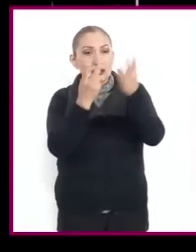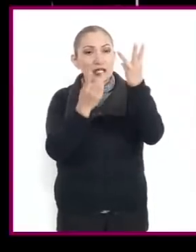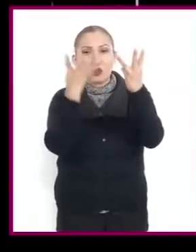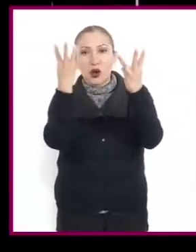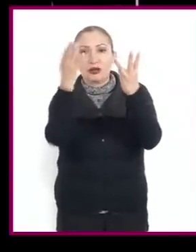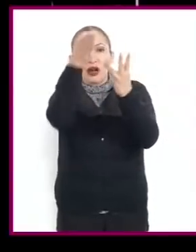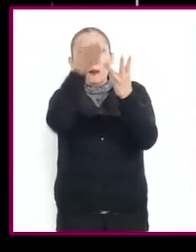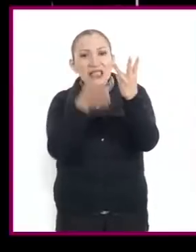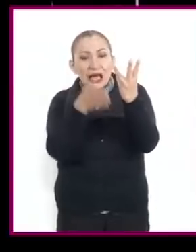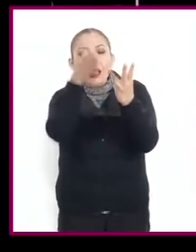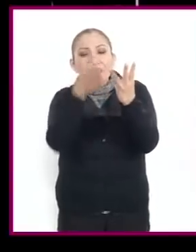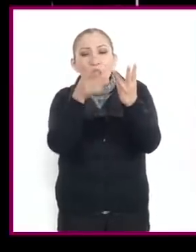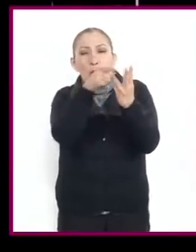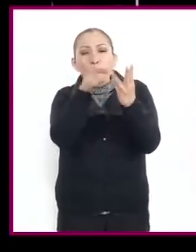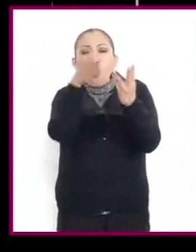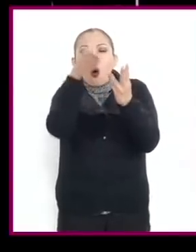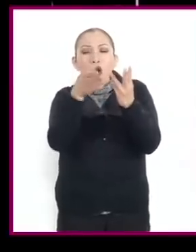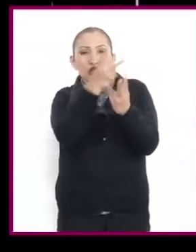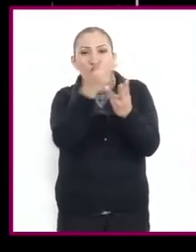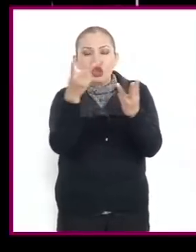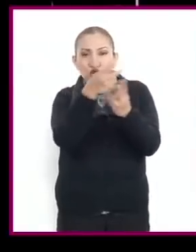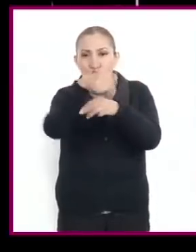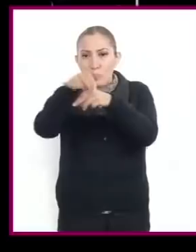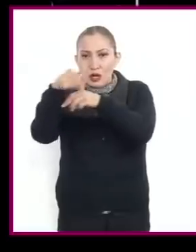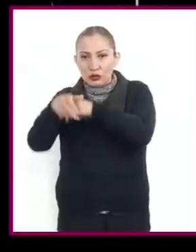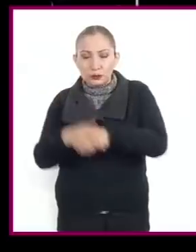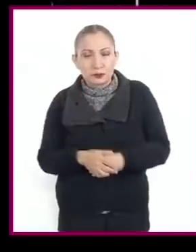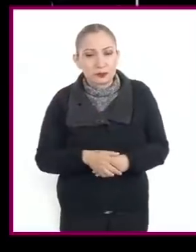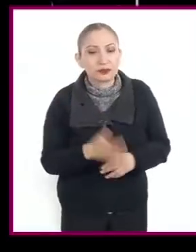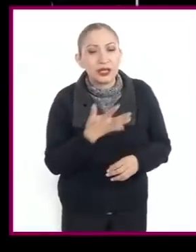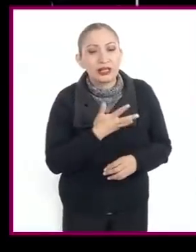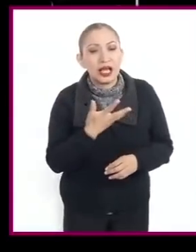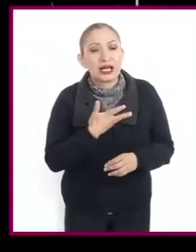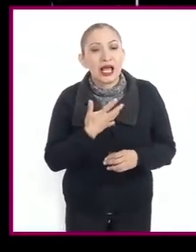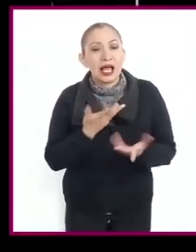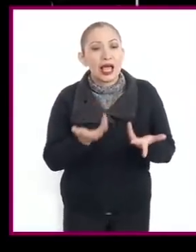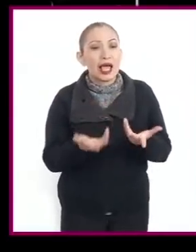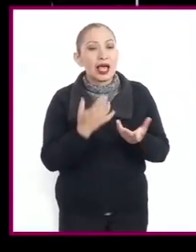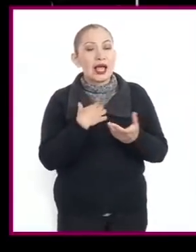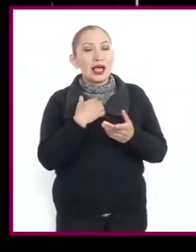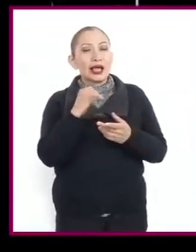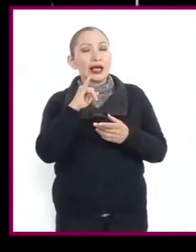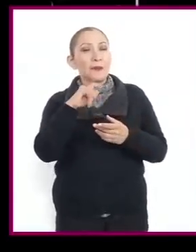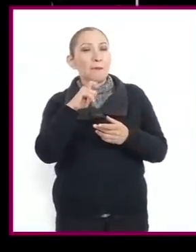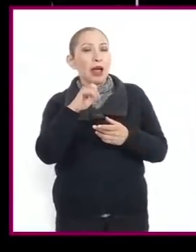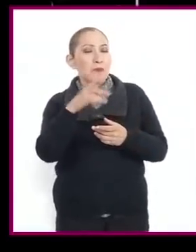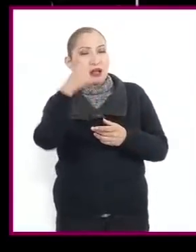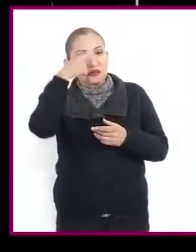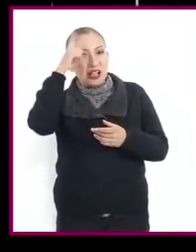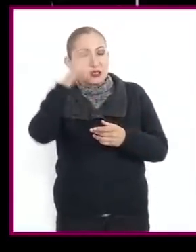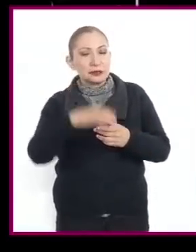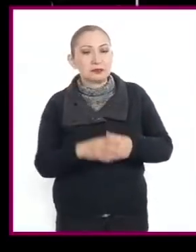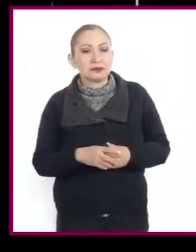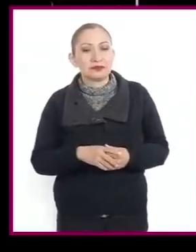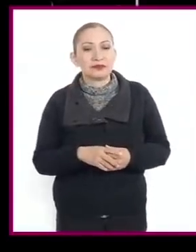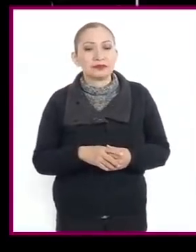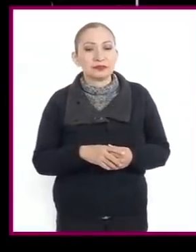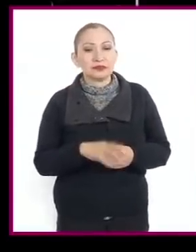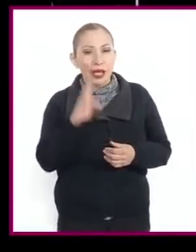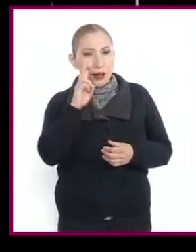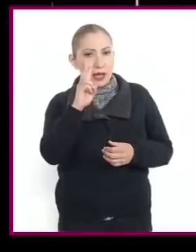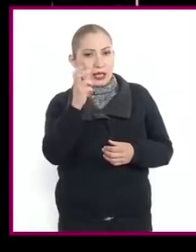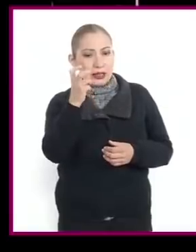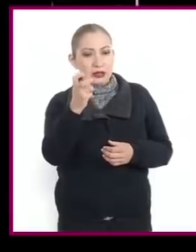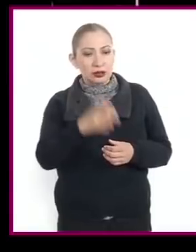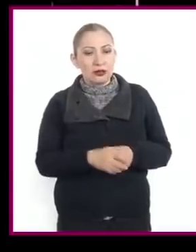del medio, o la mitad del camino entre los 2 valores del medio. Si tenemos un número impar de datos, es mucho más fácil de calcular. Y para que